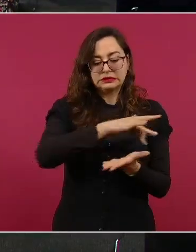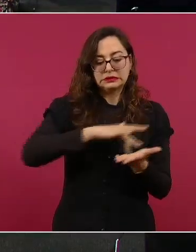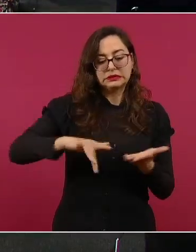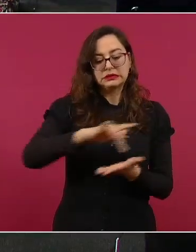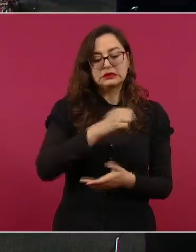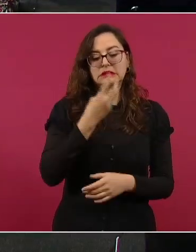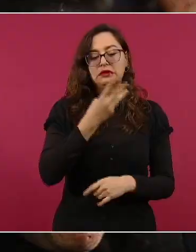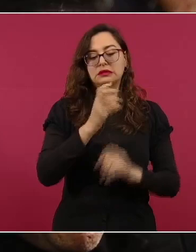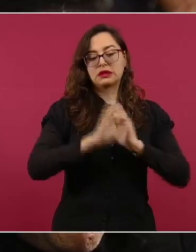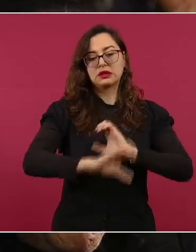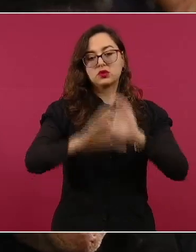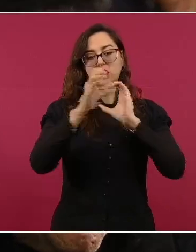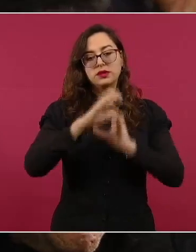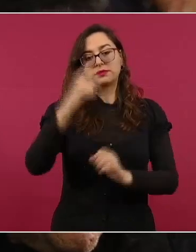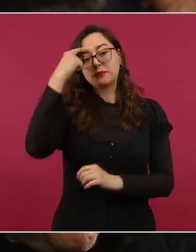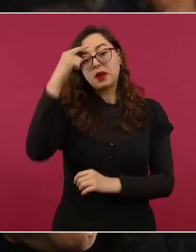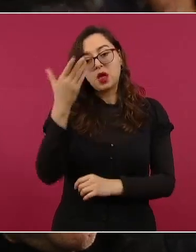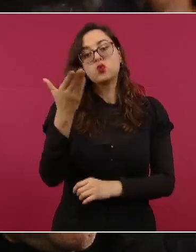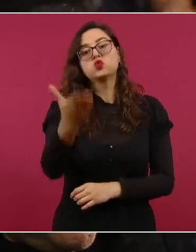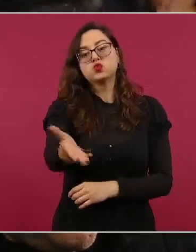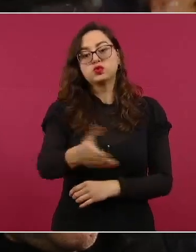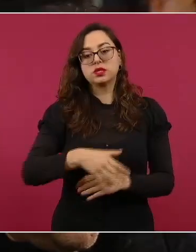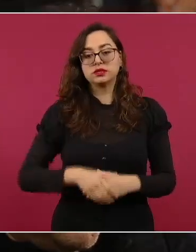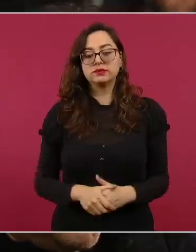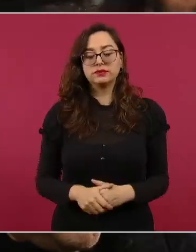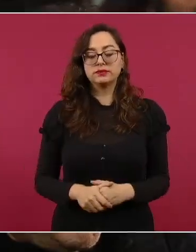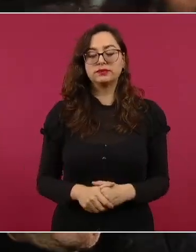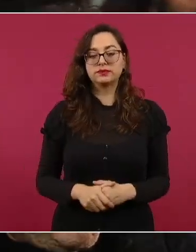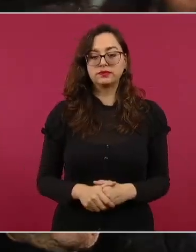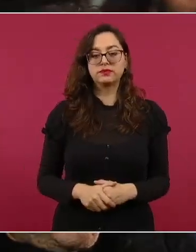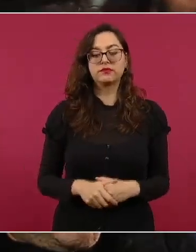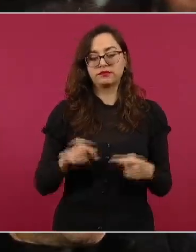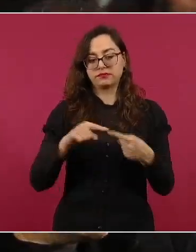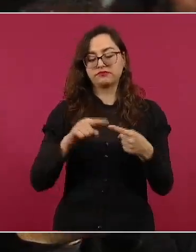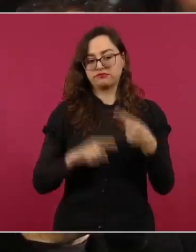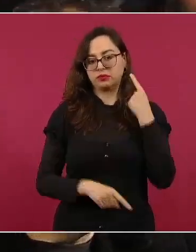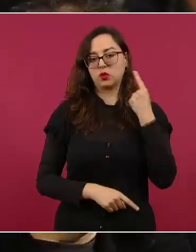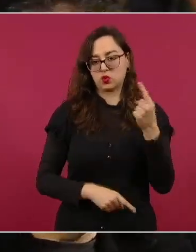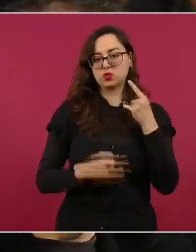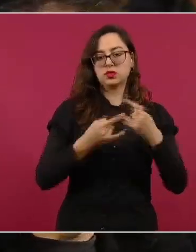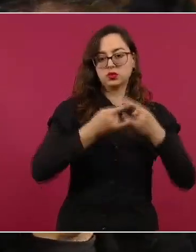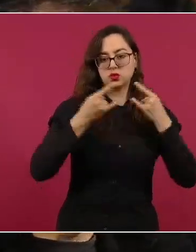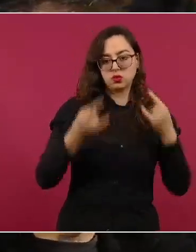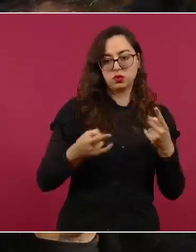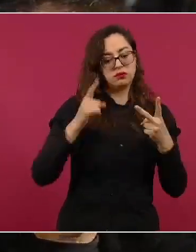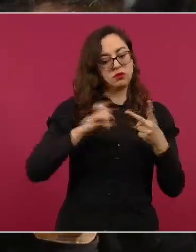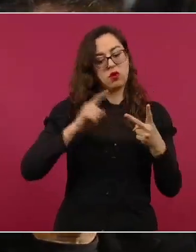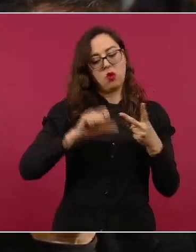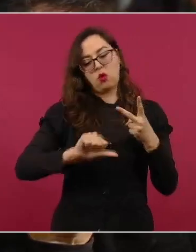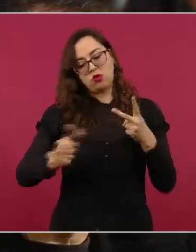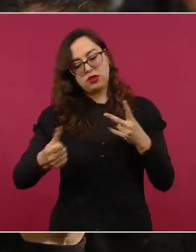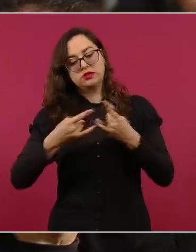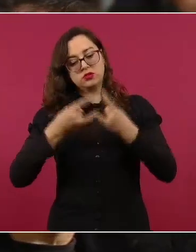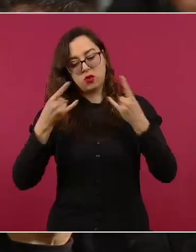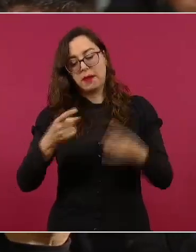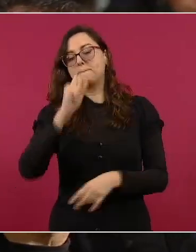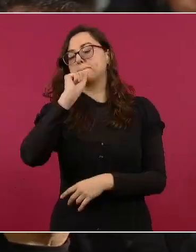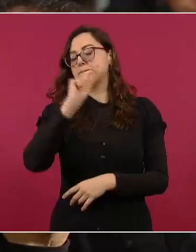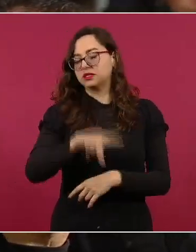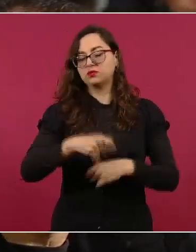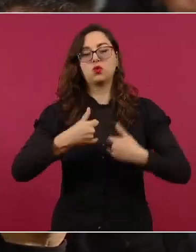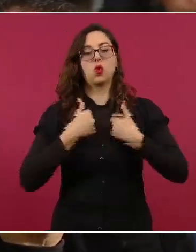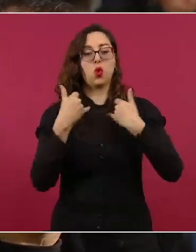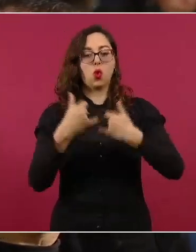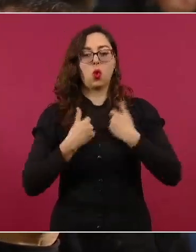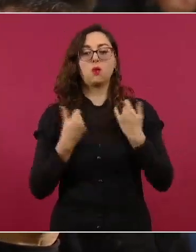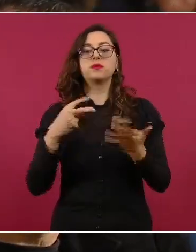su familia. Este es el caso de este joven. El otro también es un joven ingeniero